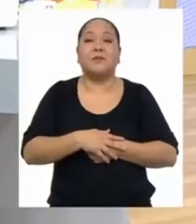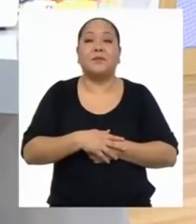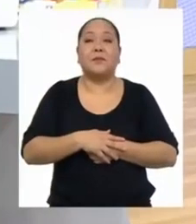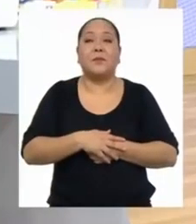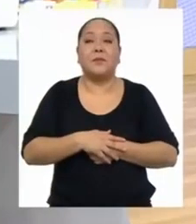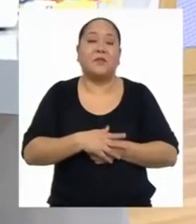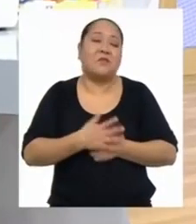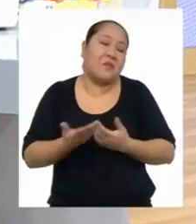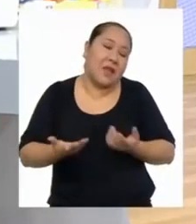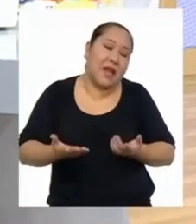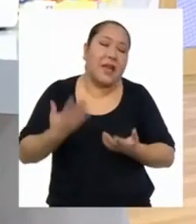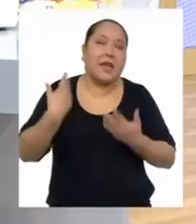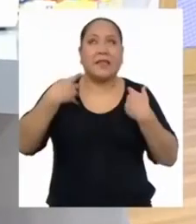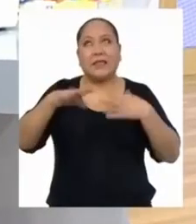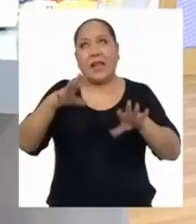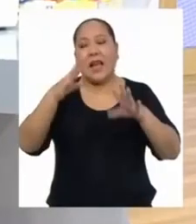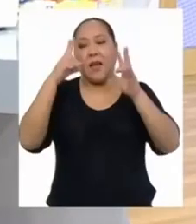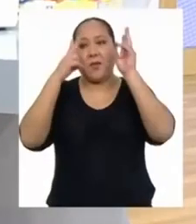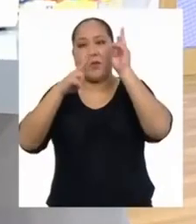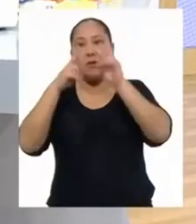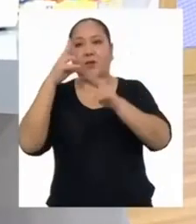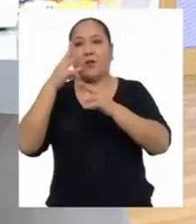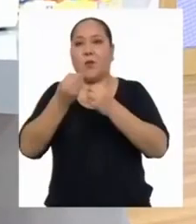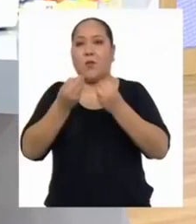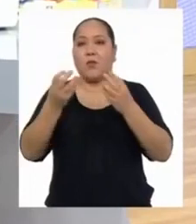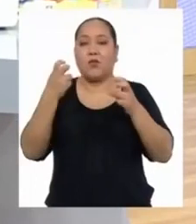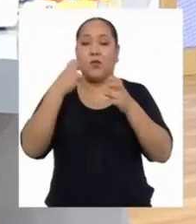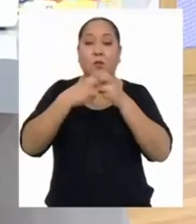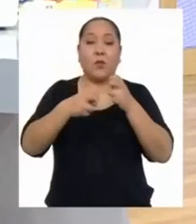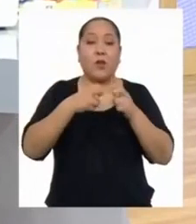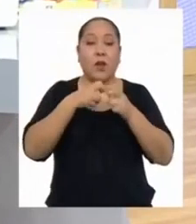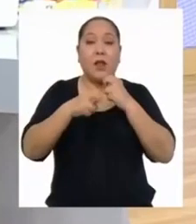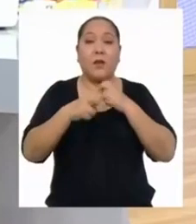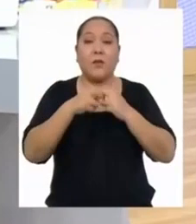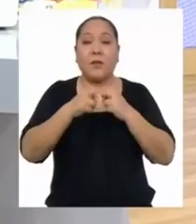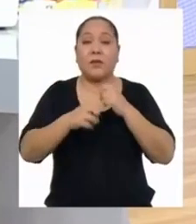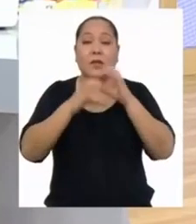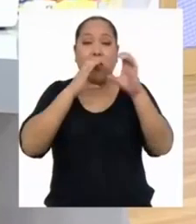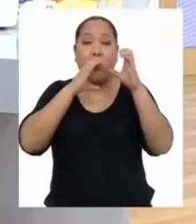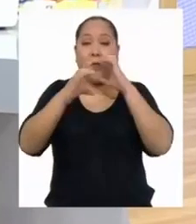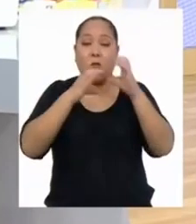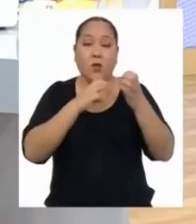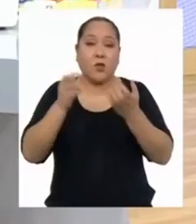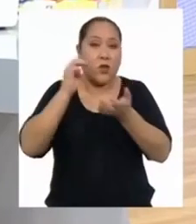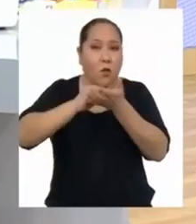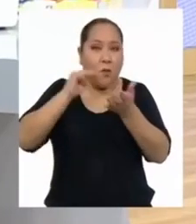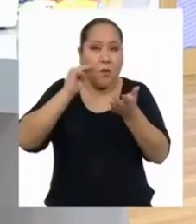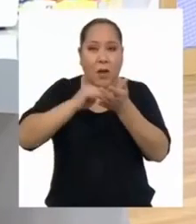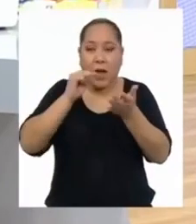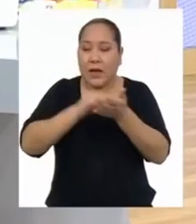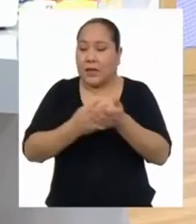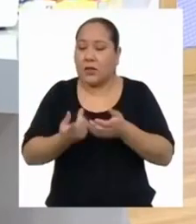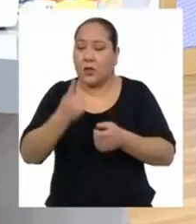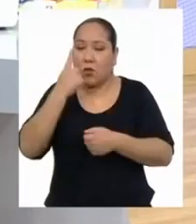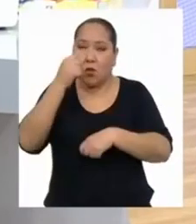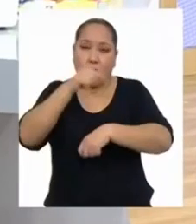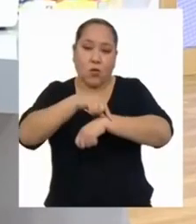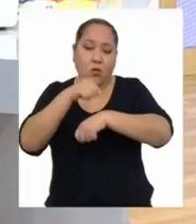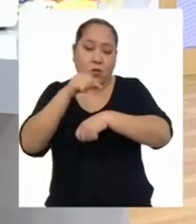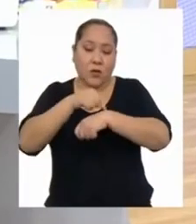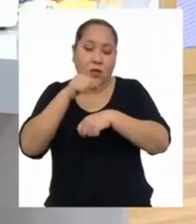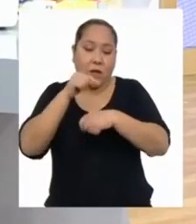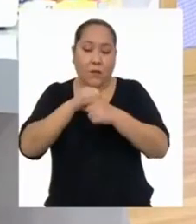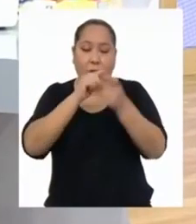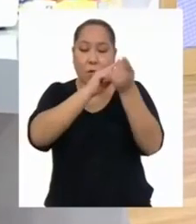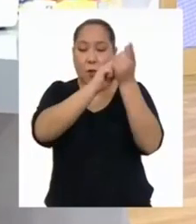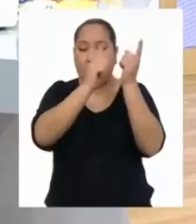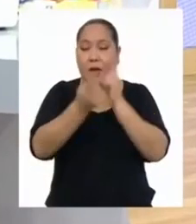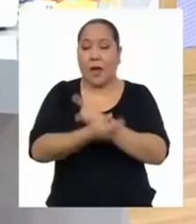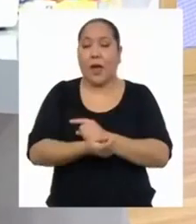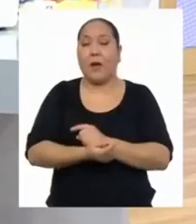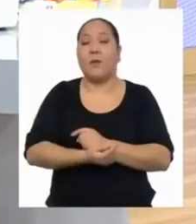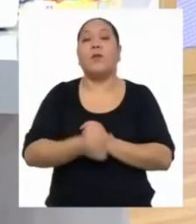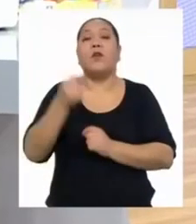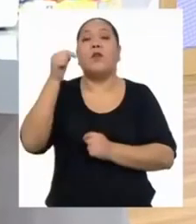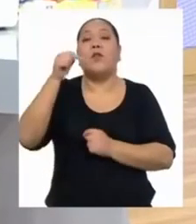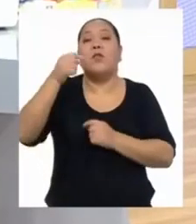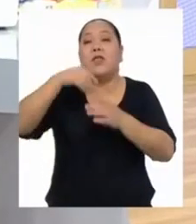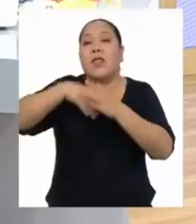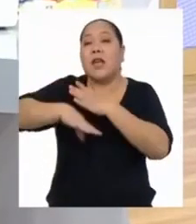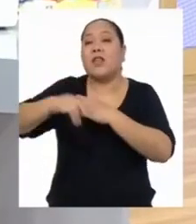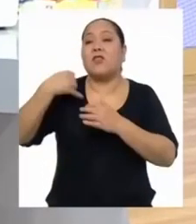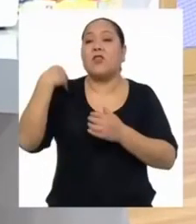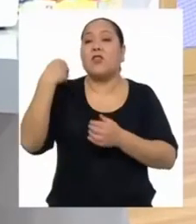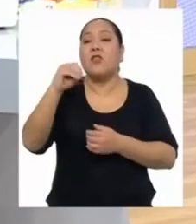Como hemos notado, muchos de estos problemas de comunicación son más comunes en un momento de cambio como la adolescencia. Así que creo que mis